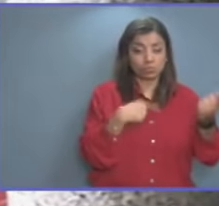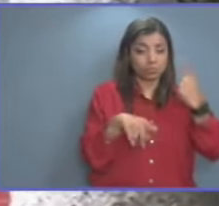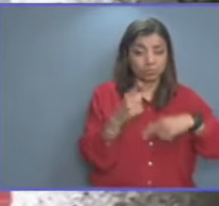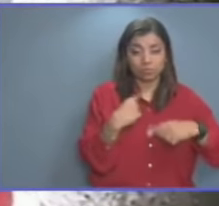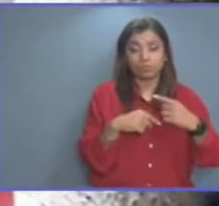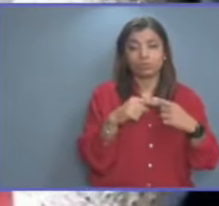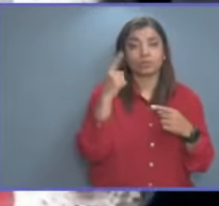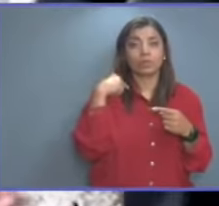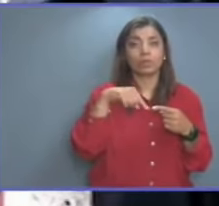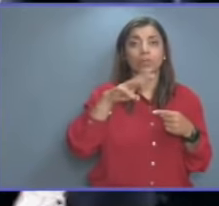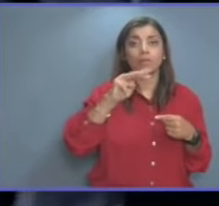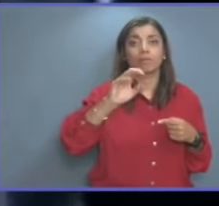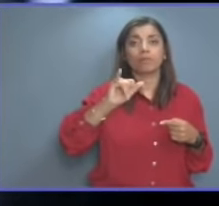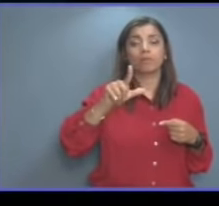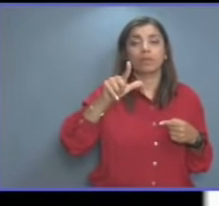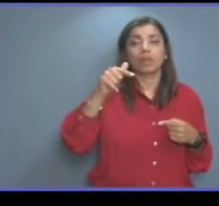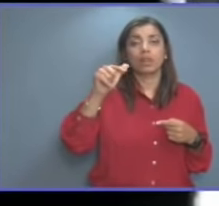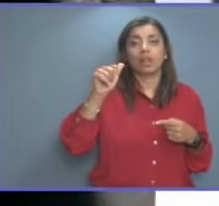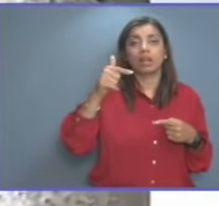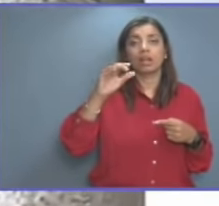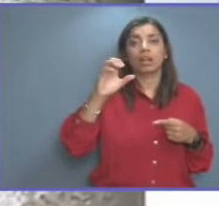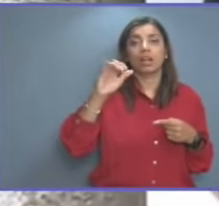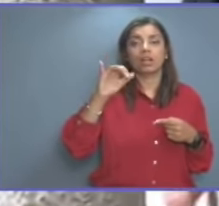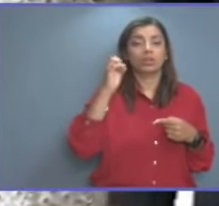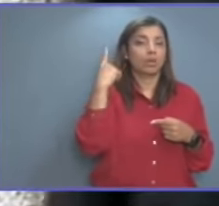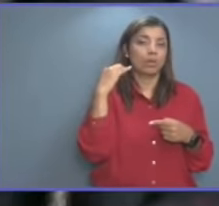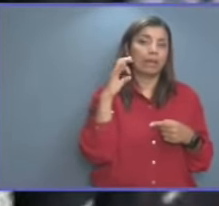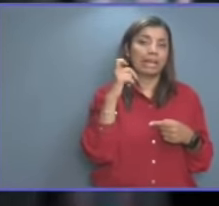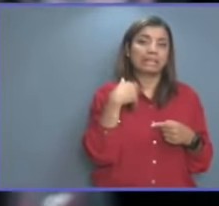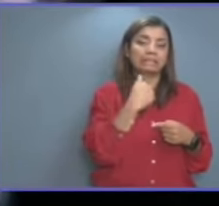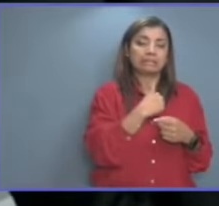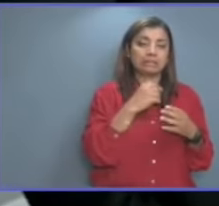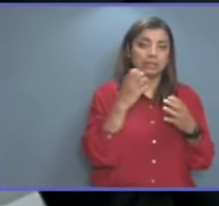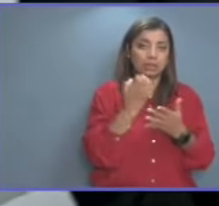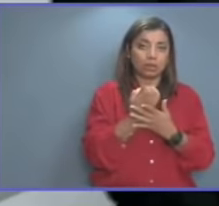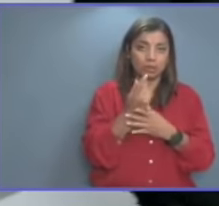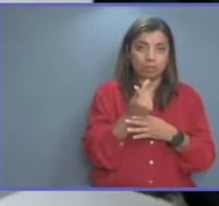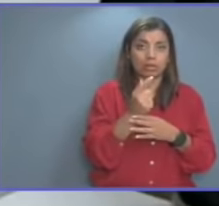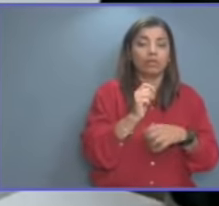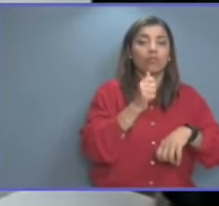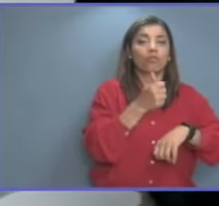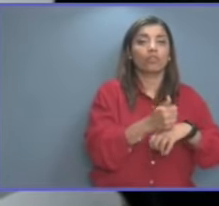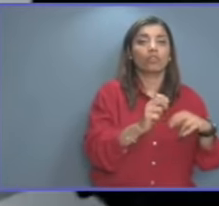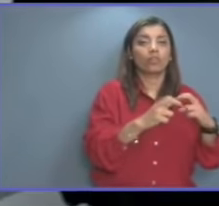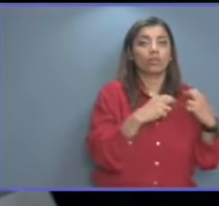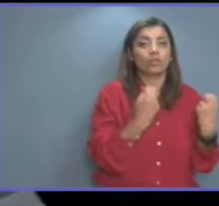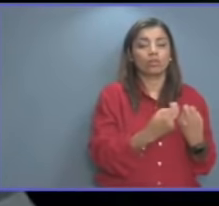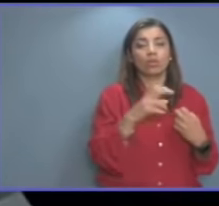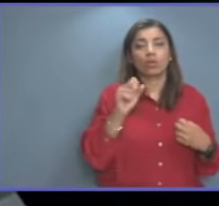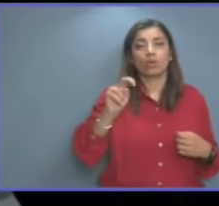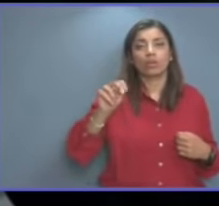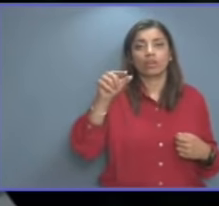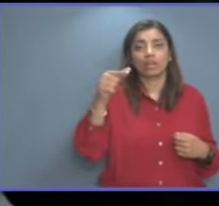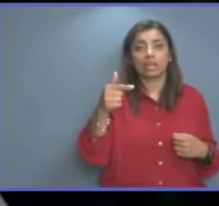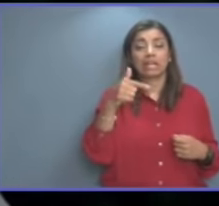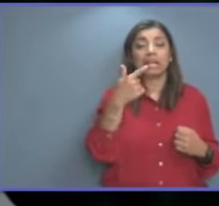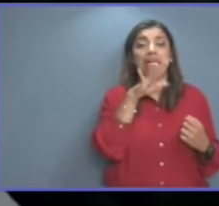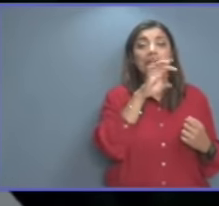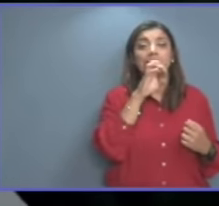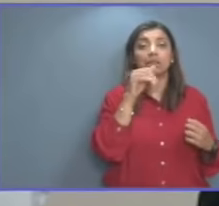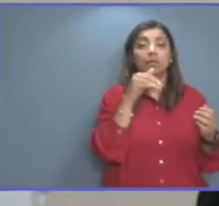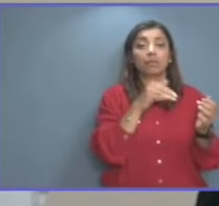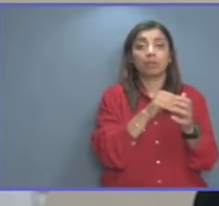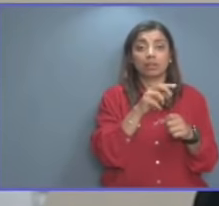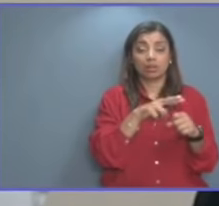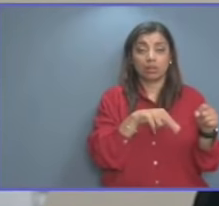como miguel lacayo ex ministro de economía del gobierno de francisco flórez y fundador de una ong que recibió más de medio millón de dólares